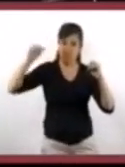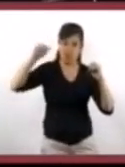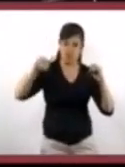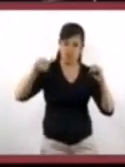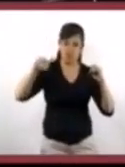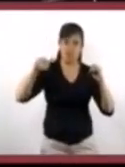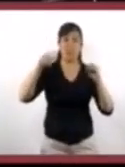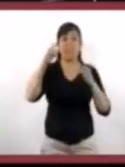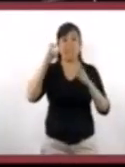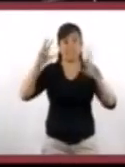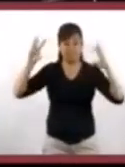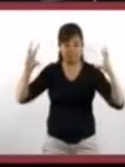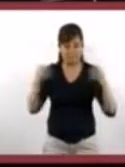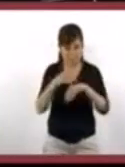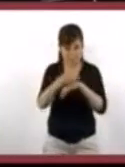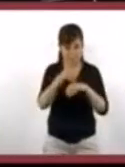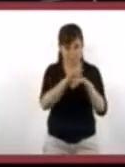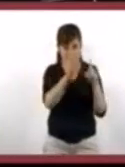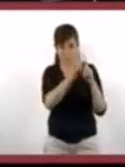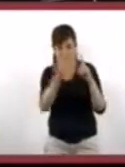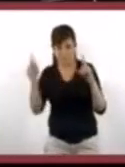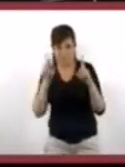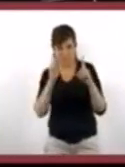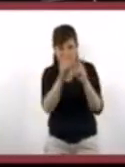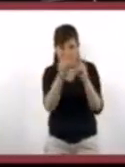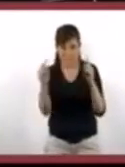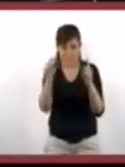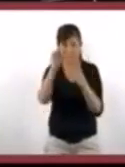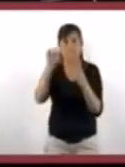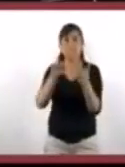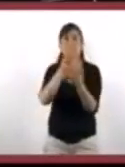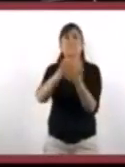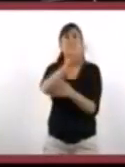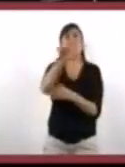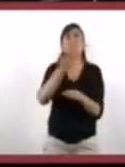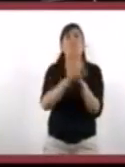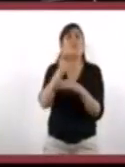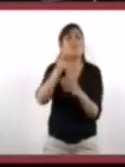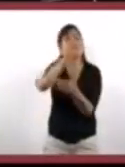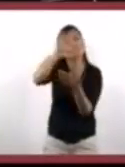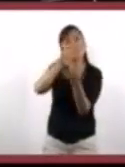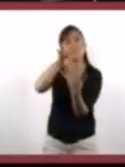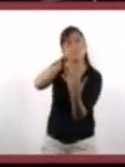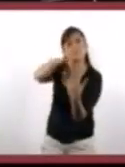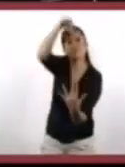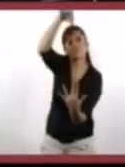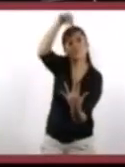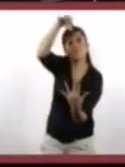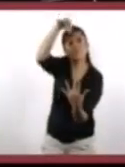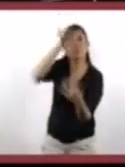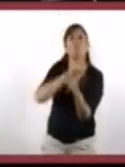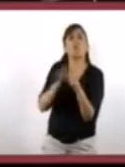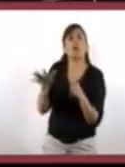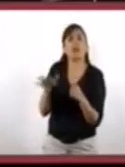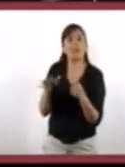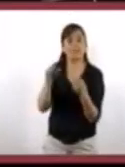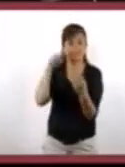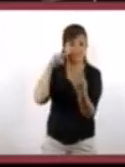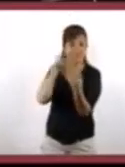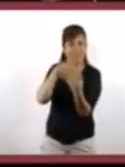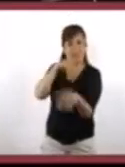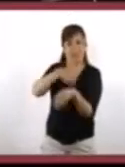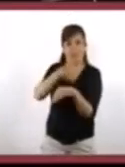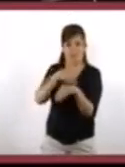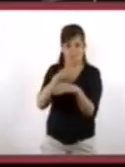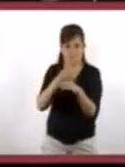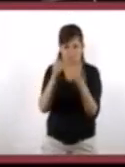1.000.000. Realmente un conjunto extraño de datos, pero en este caso, ¿cuál es la mediana? Bueno, en este caso tenemos